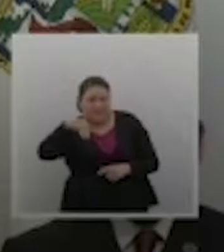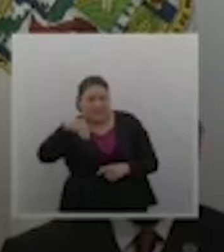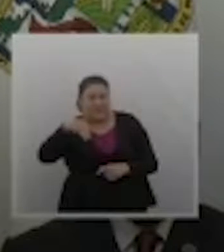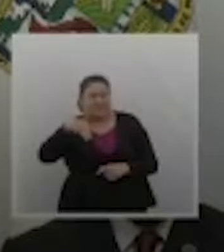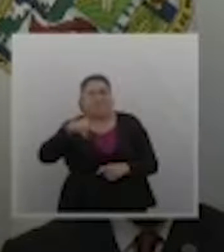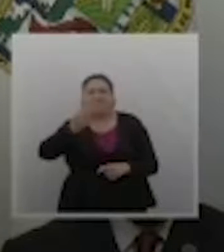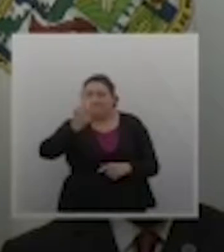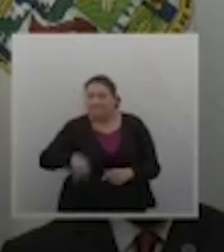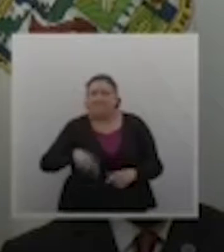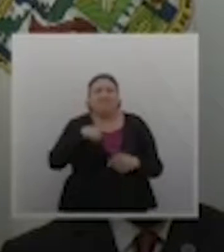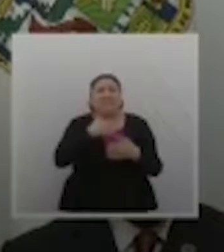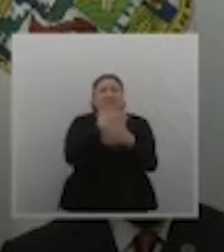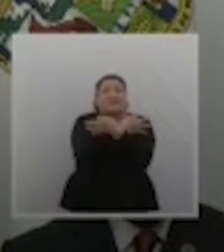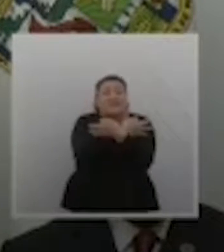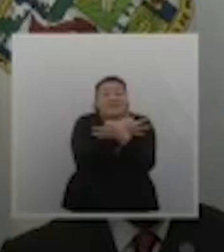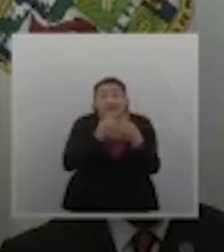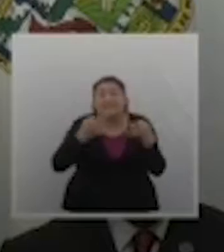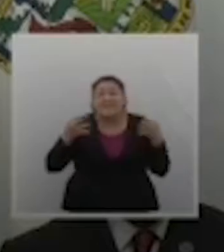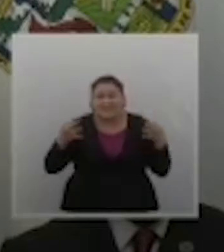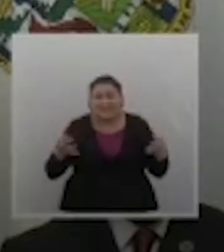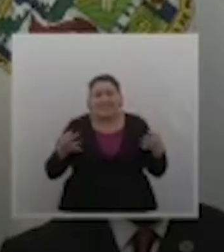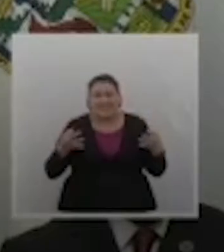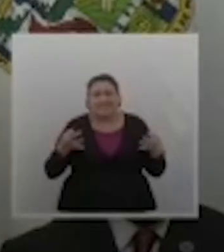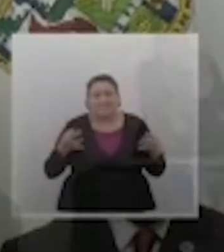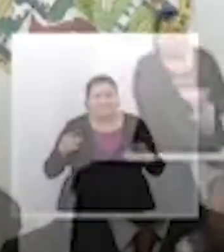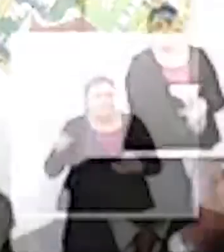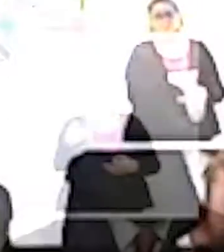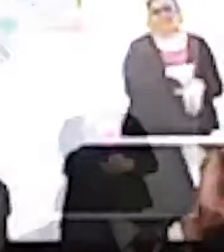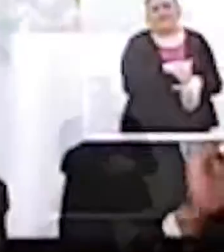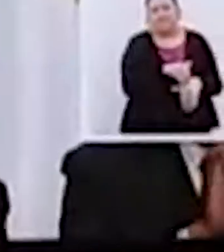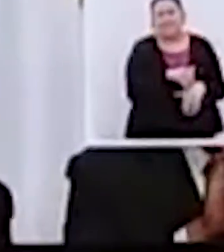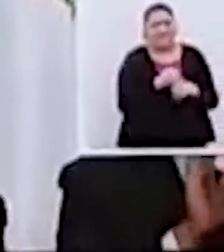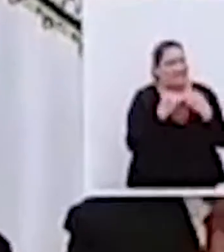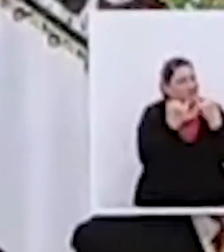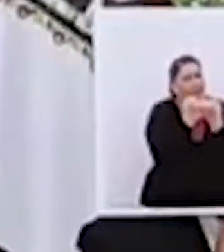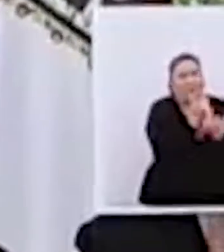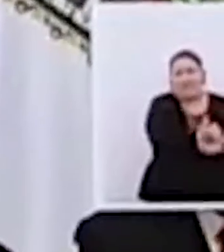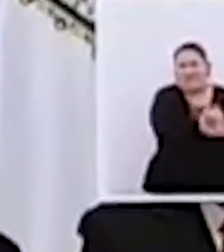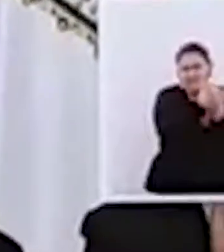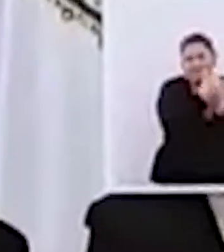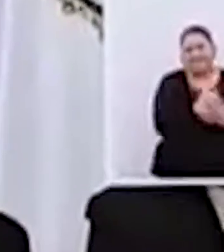ley a quienes violentaron de muchas maneras a Puebla y los poblanos.